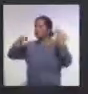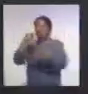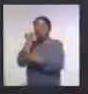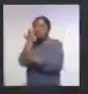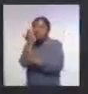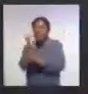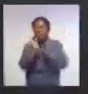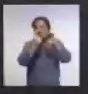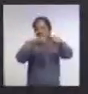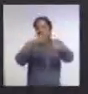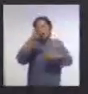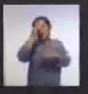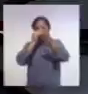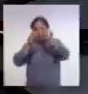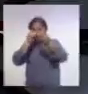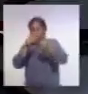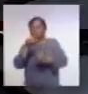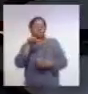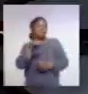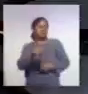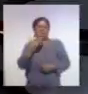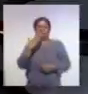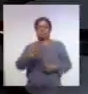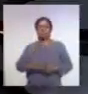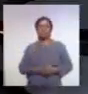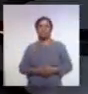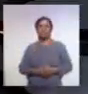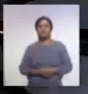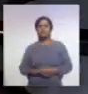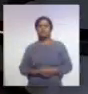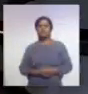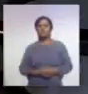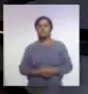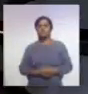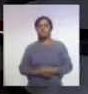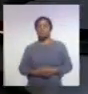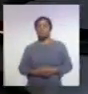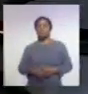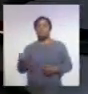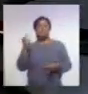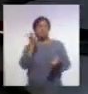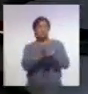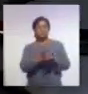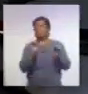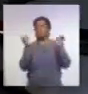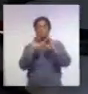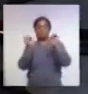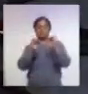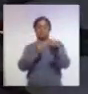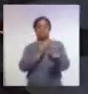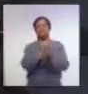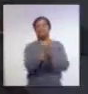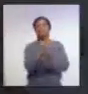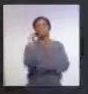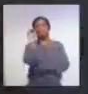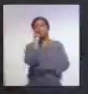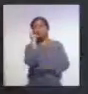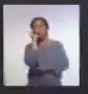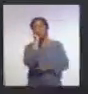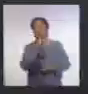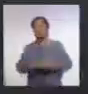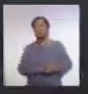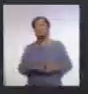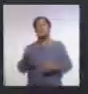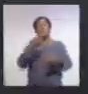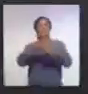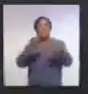inscribir para aprender, ahí está. No sé. ¿Tendrá costo? Sí, no, es sin ningún costo. Toda la inscripción es gratuita y los materiales de